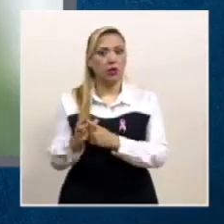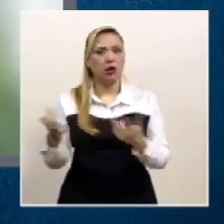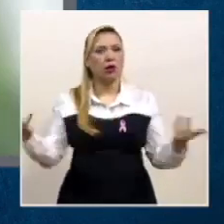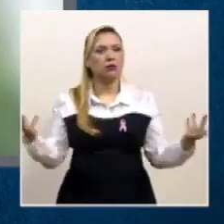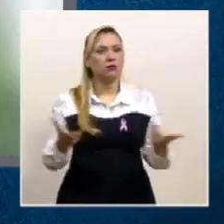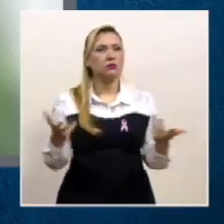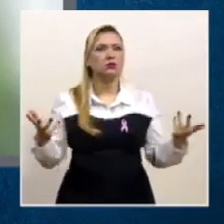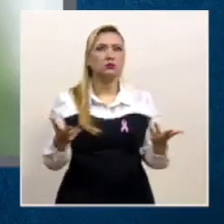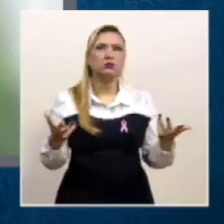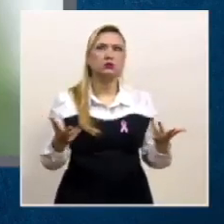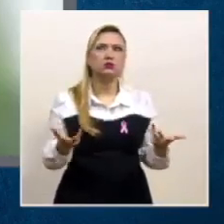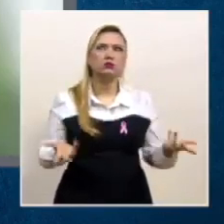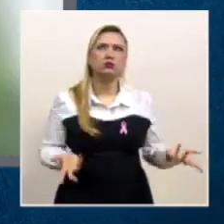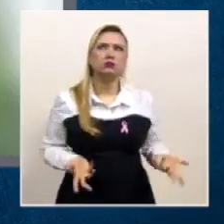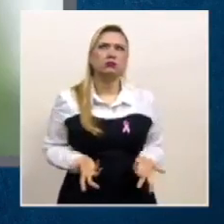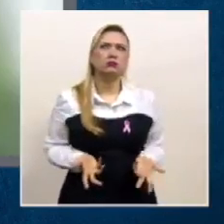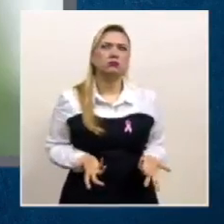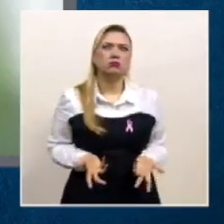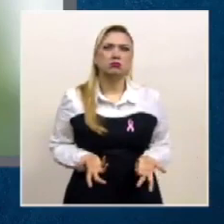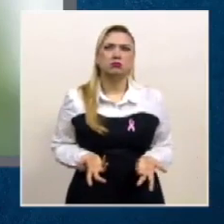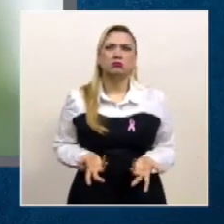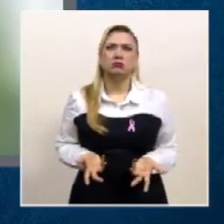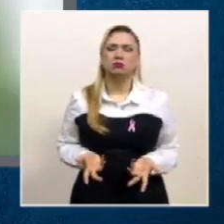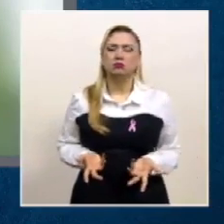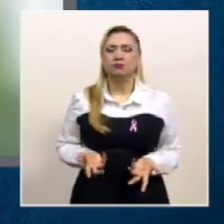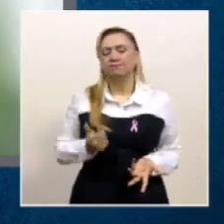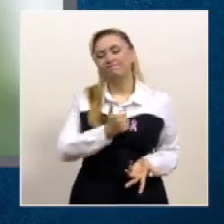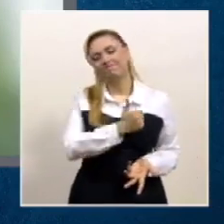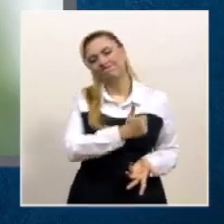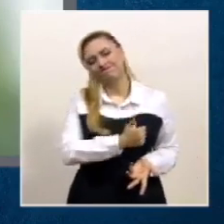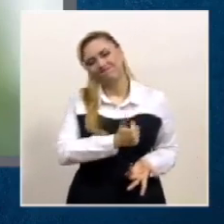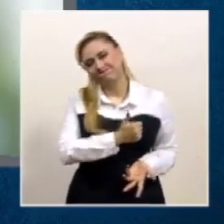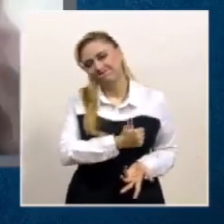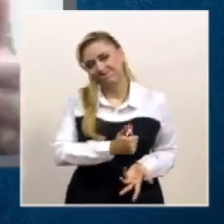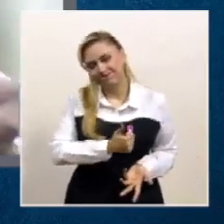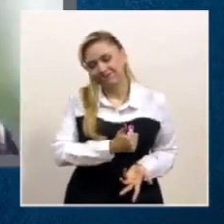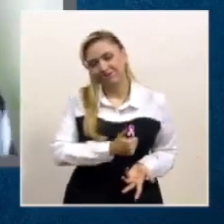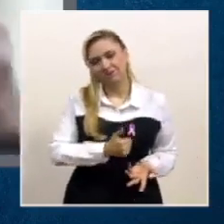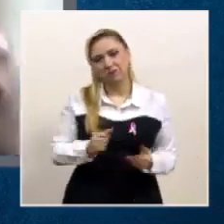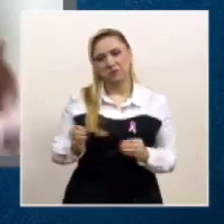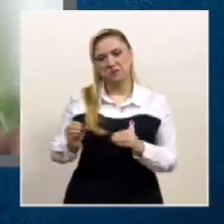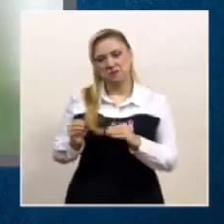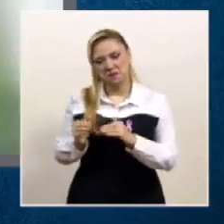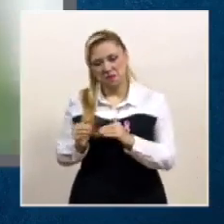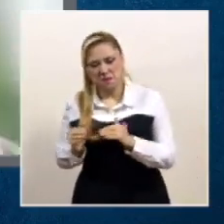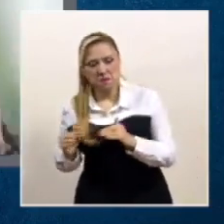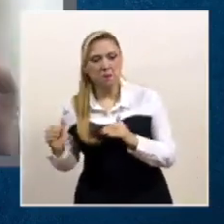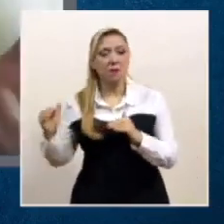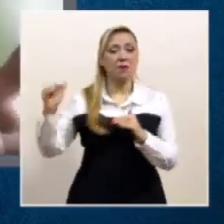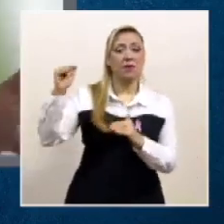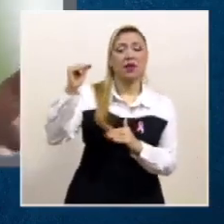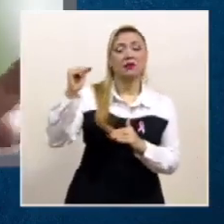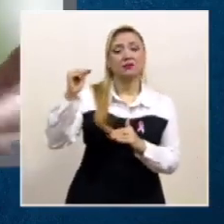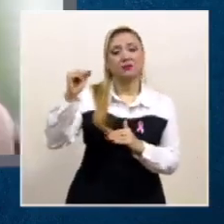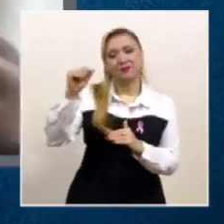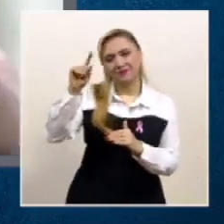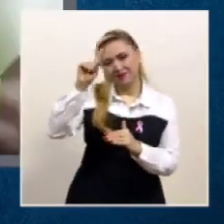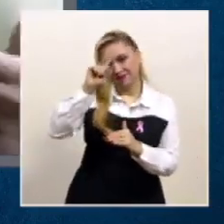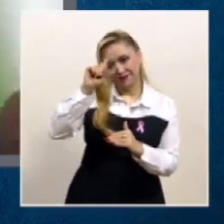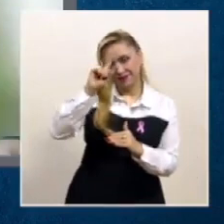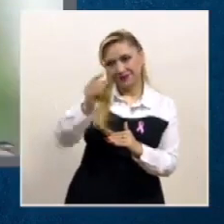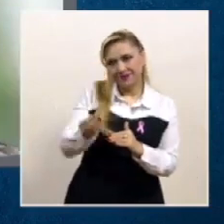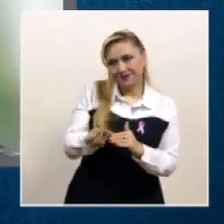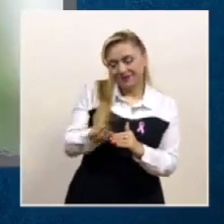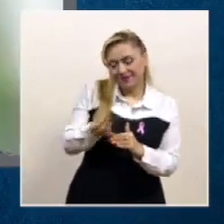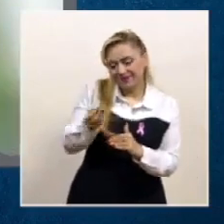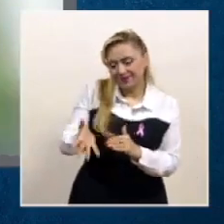hizo, podemos decir, lamentablemente, un aumento en las recomendaciones derivada